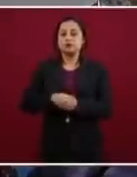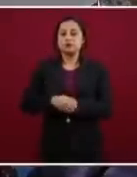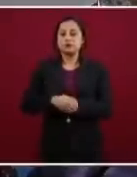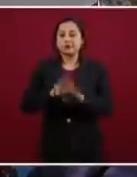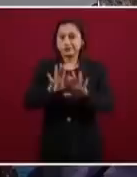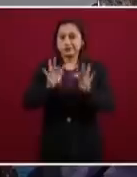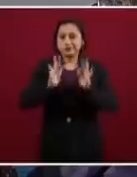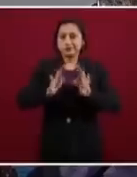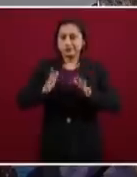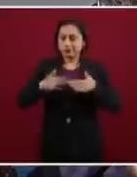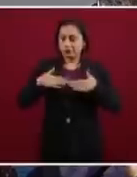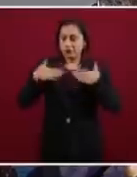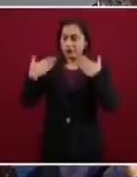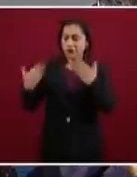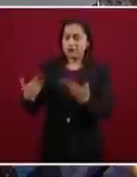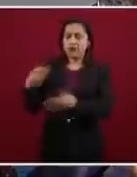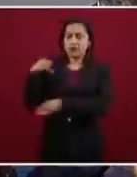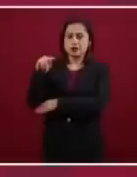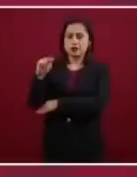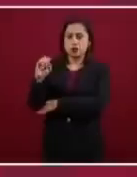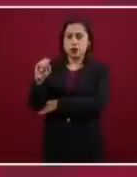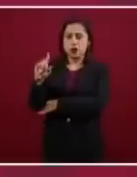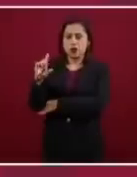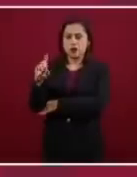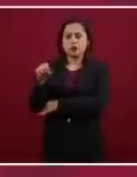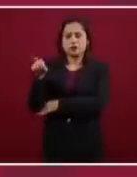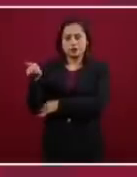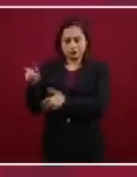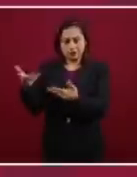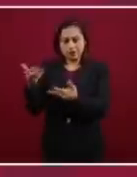a víctor del toledo este